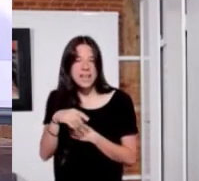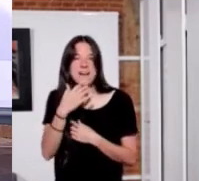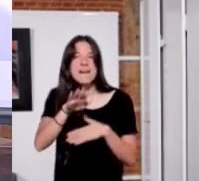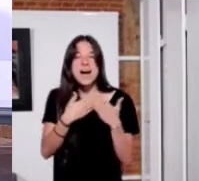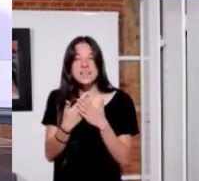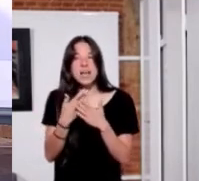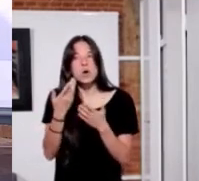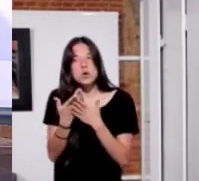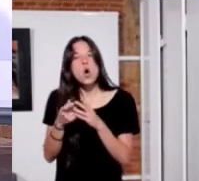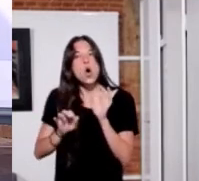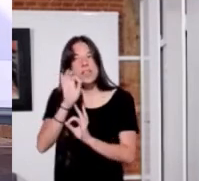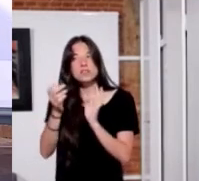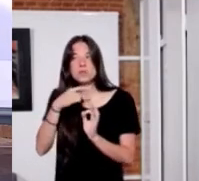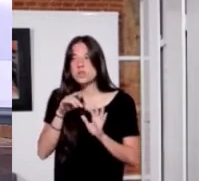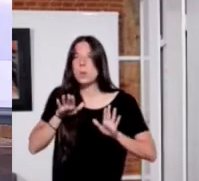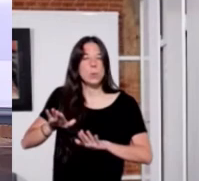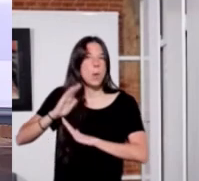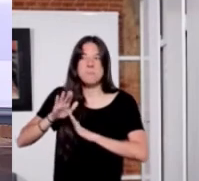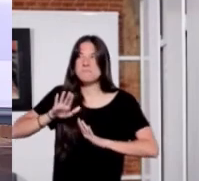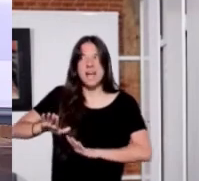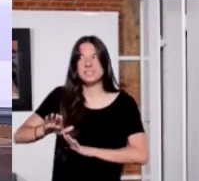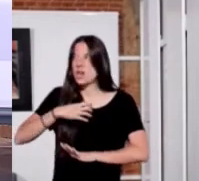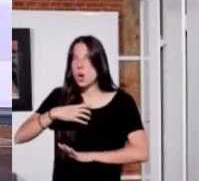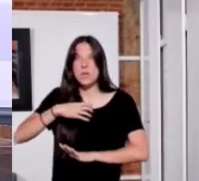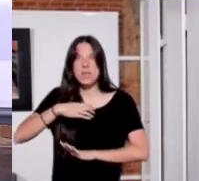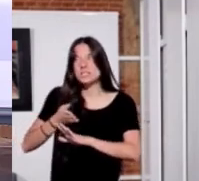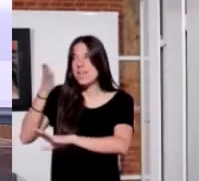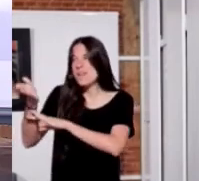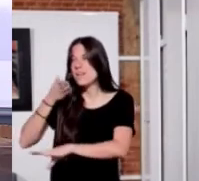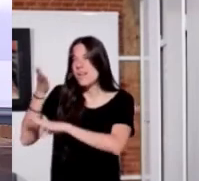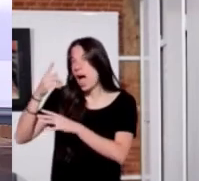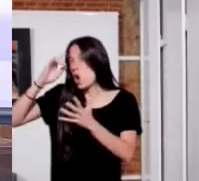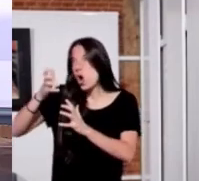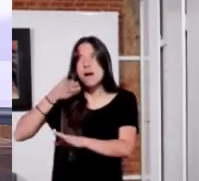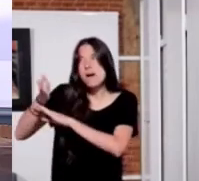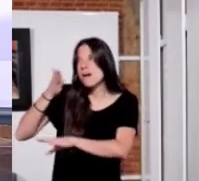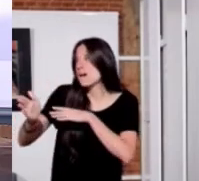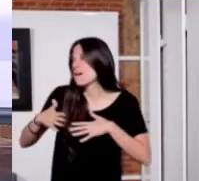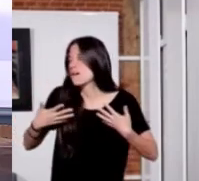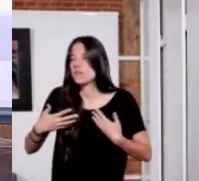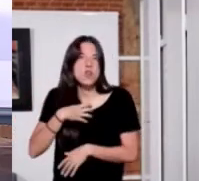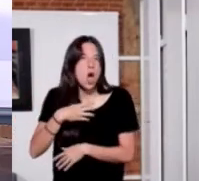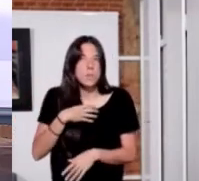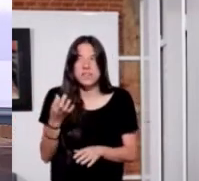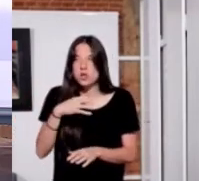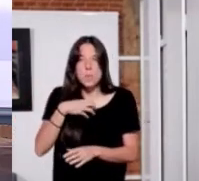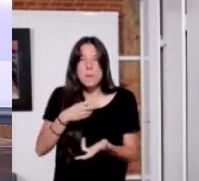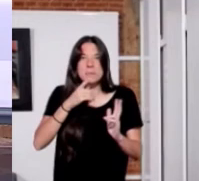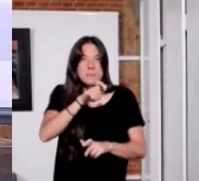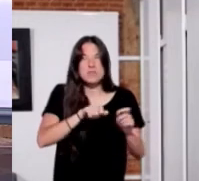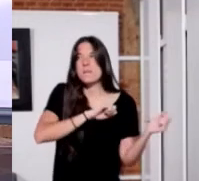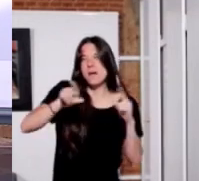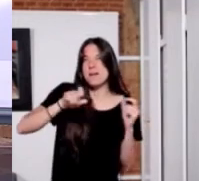Tenemos que organizar esa solidaridad, tenemos que hacerla de una manera, pero al mismo tiempo teníamos que haber sido capaces,